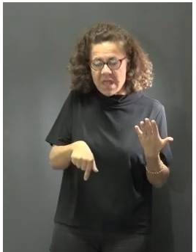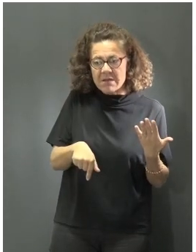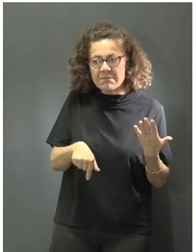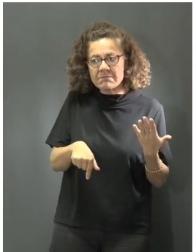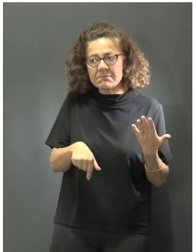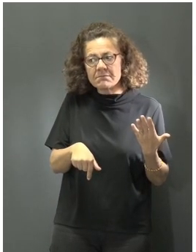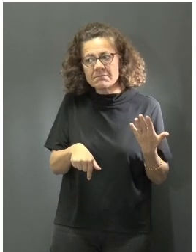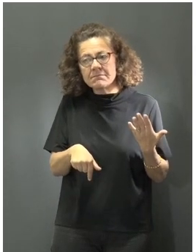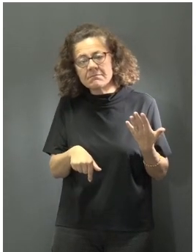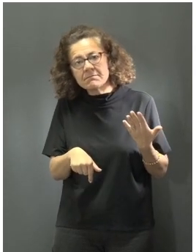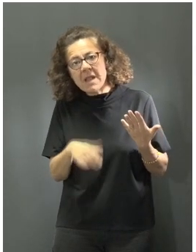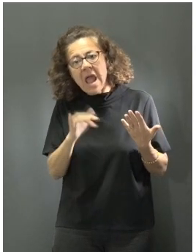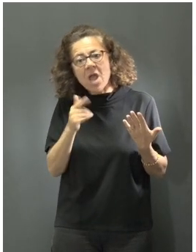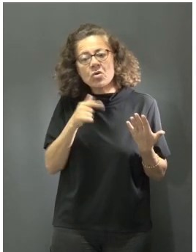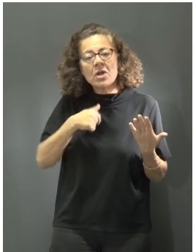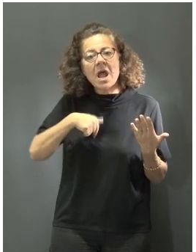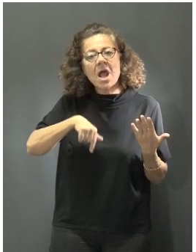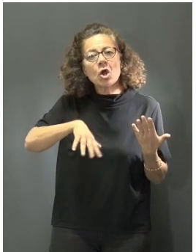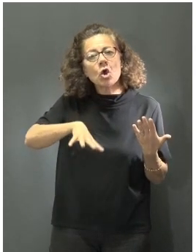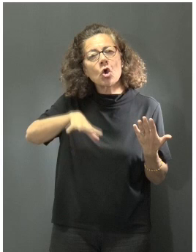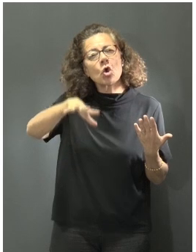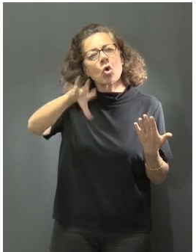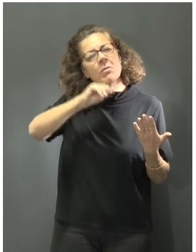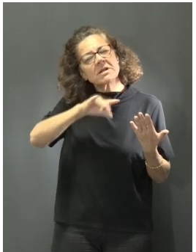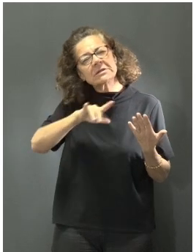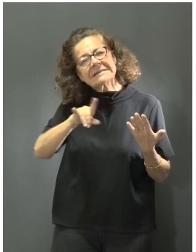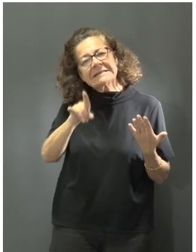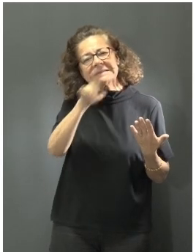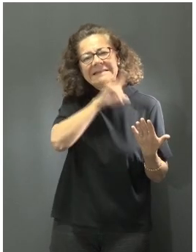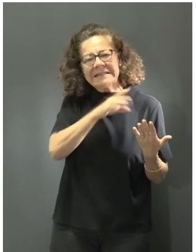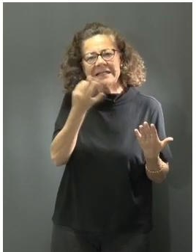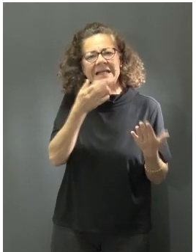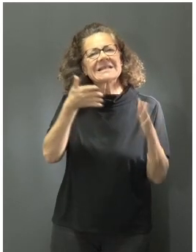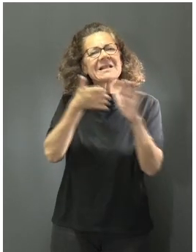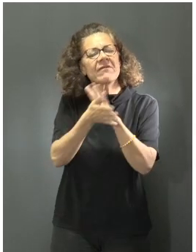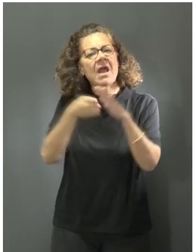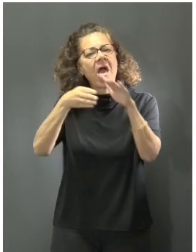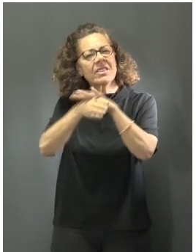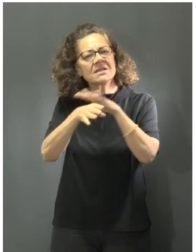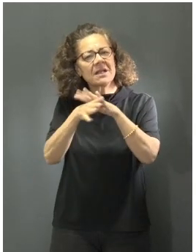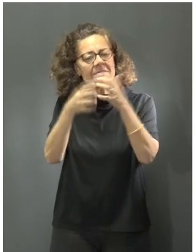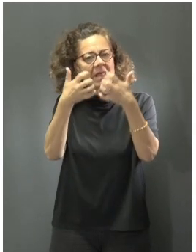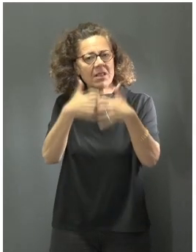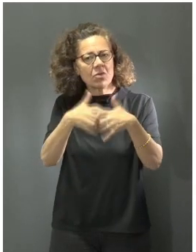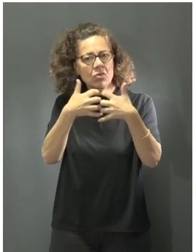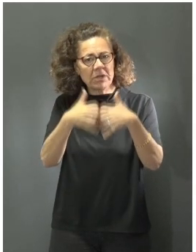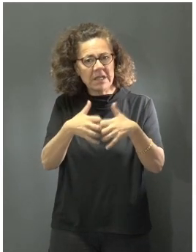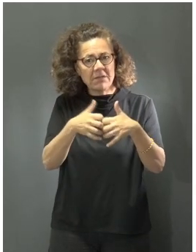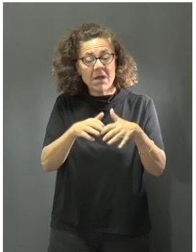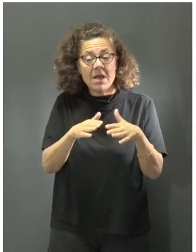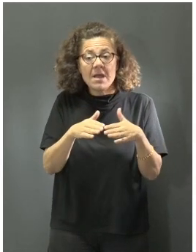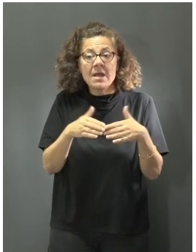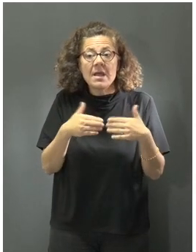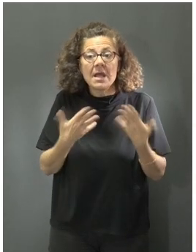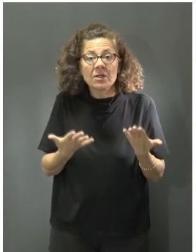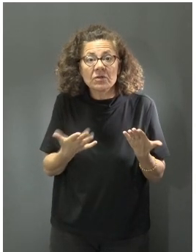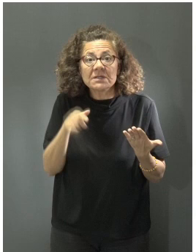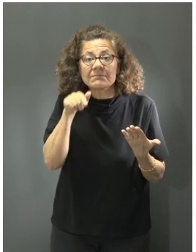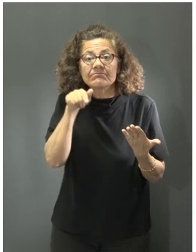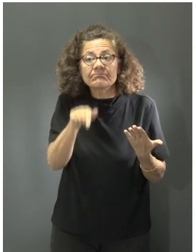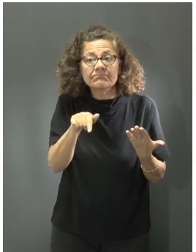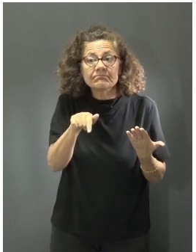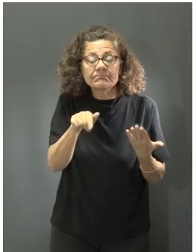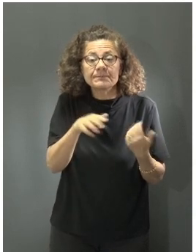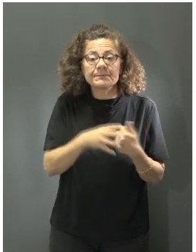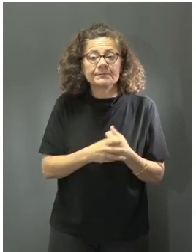una comprensión quizá inadecuada de lo que es la accesibilidad cognitiva y hay